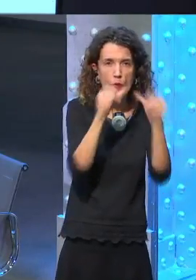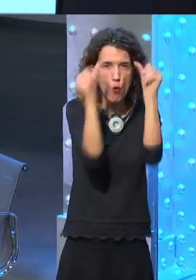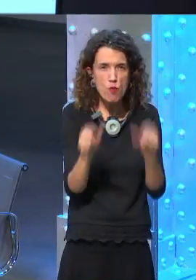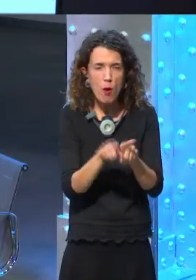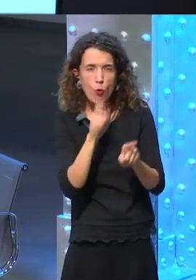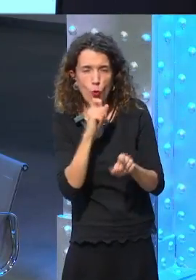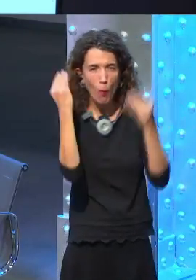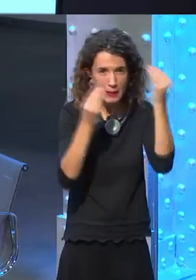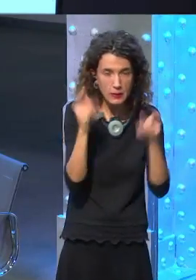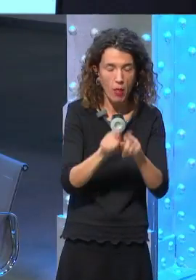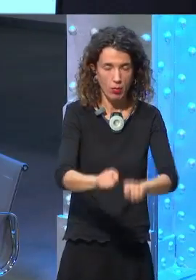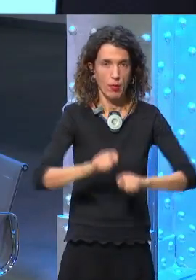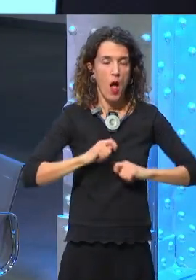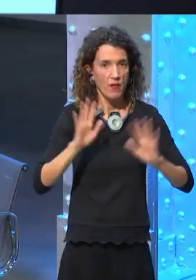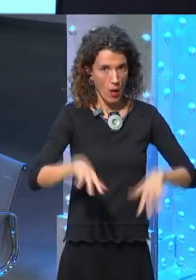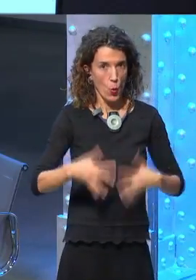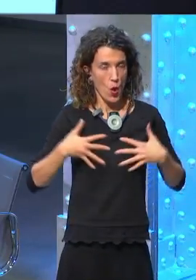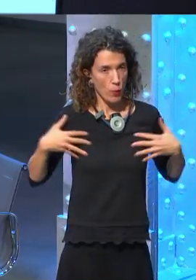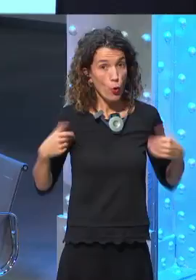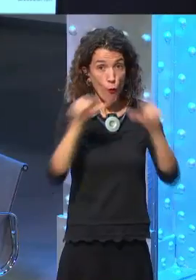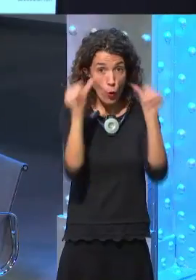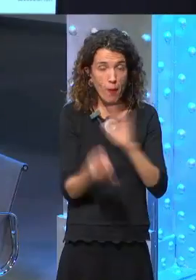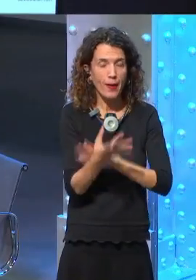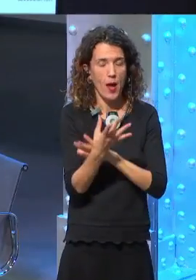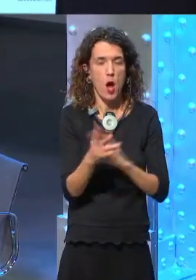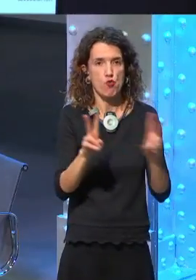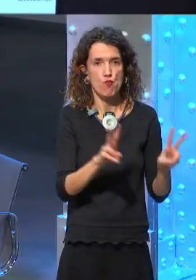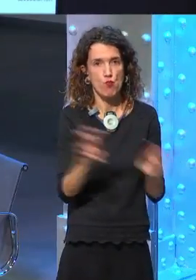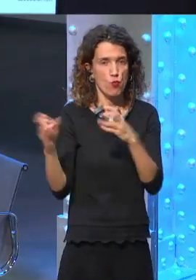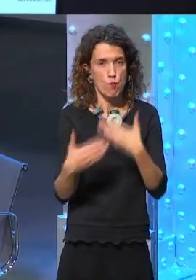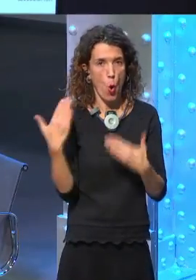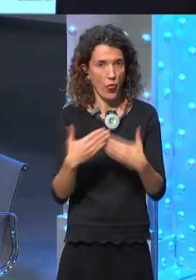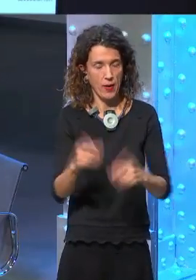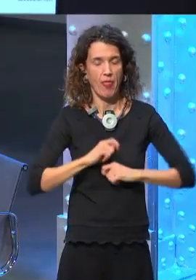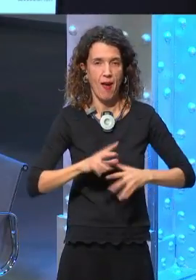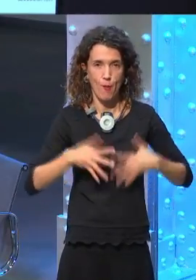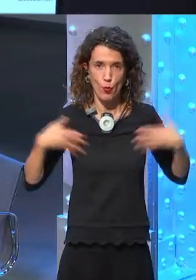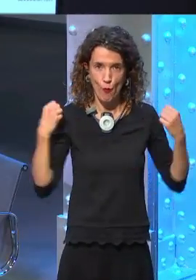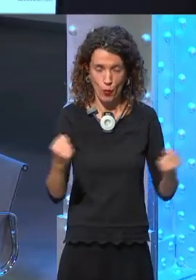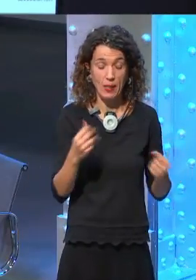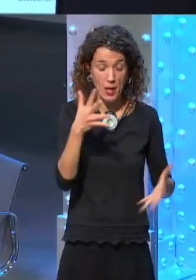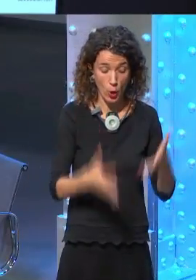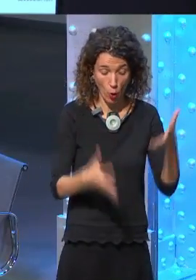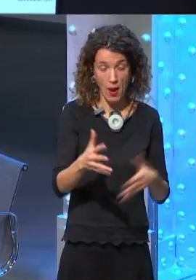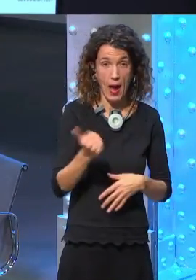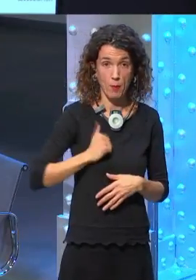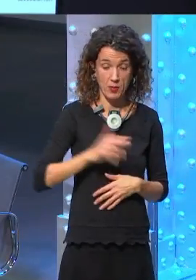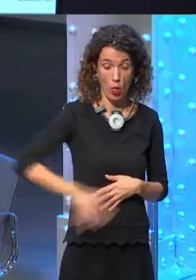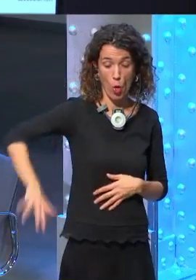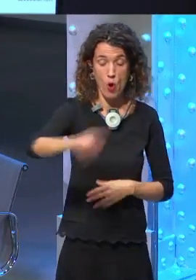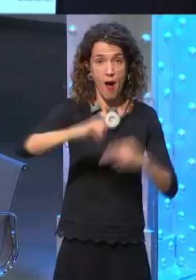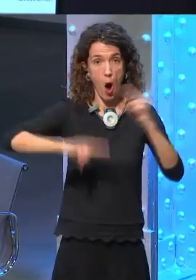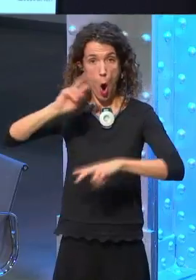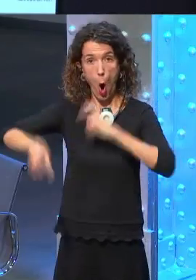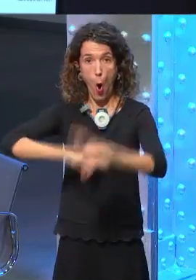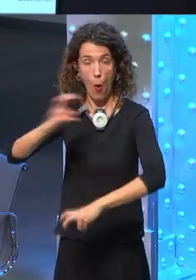que nos supuso crear de esta forma tan novedosa. También podemos llevar los robots a las zonas de las obras.